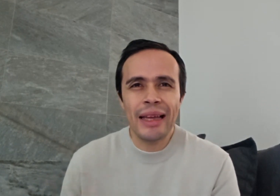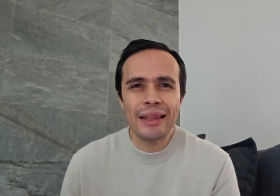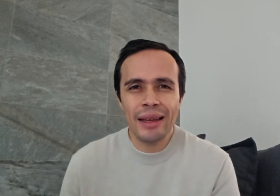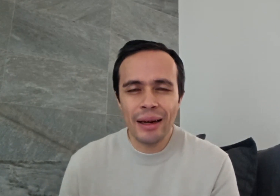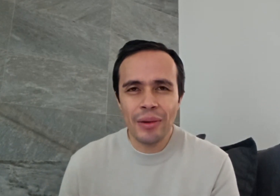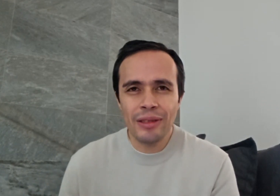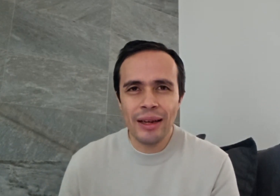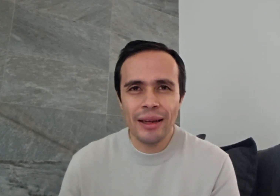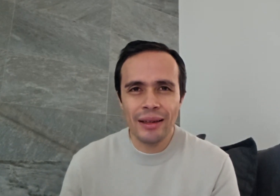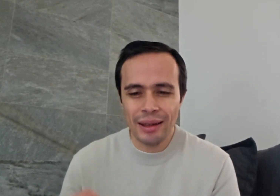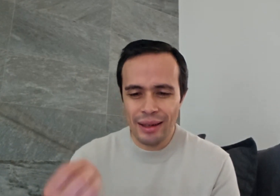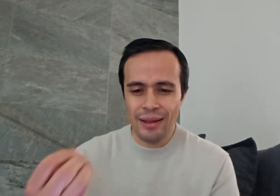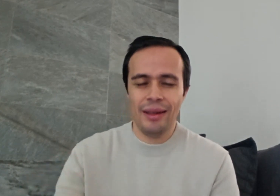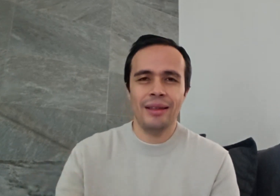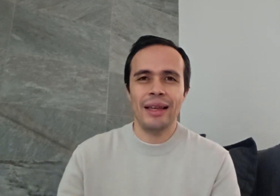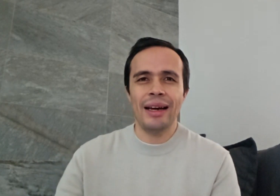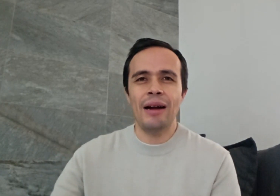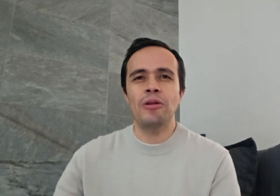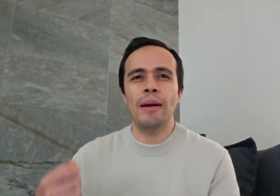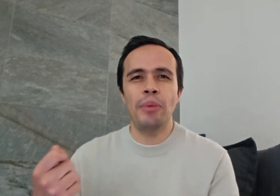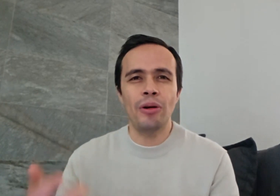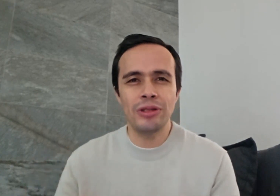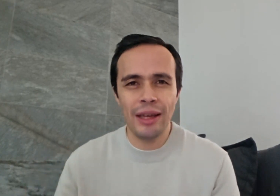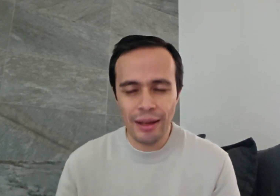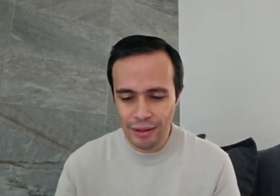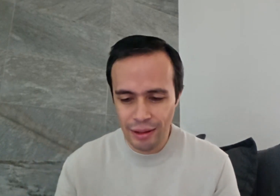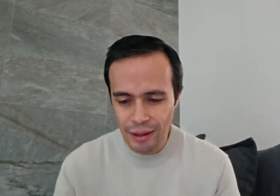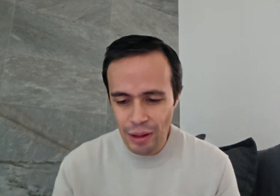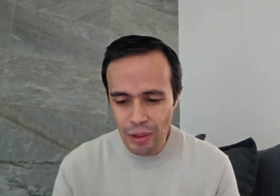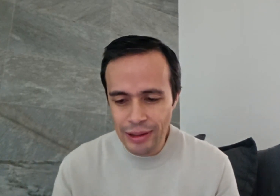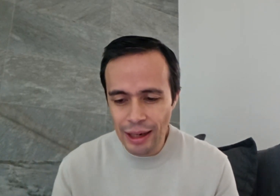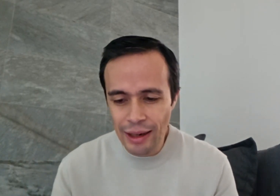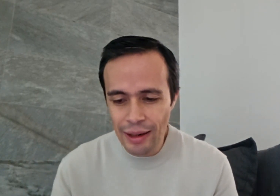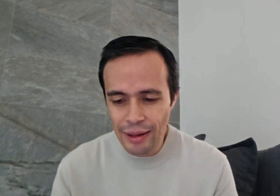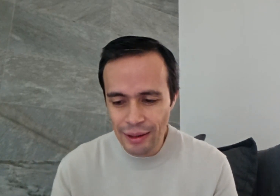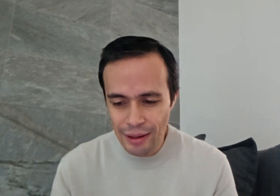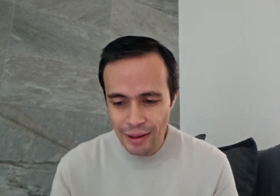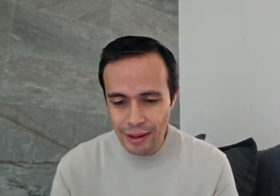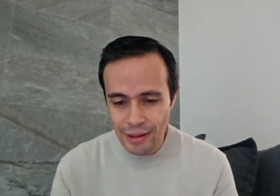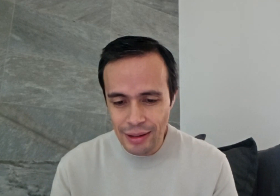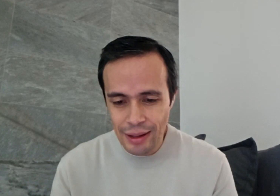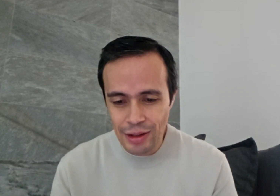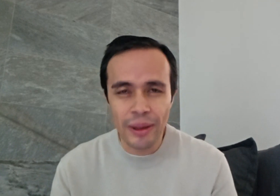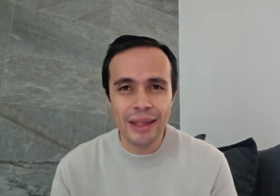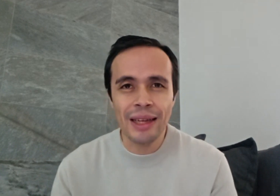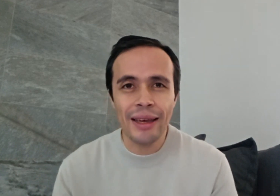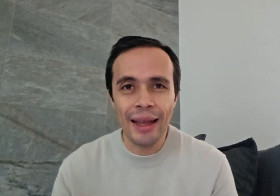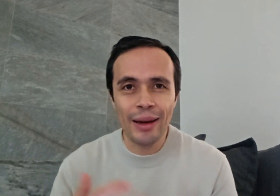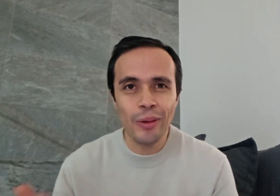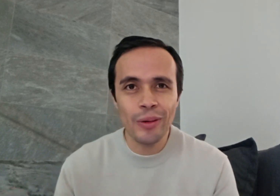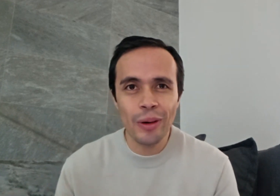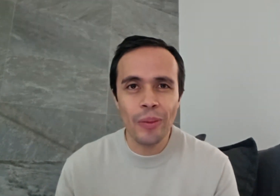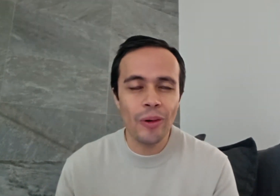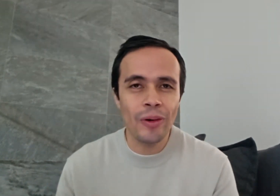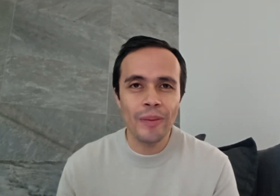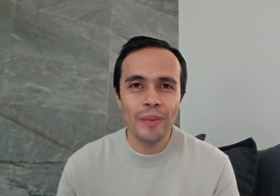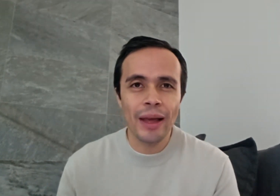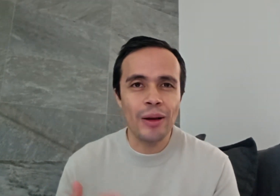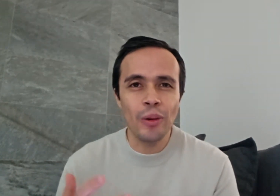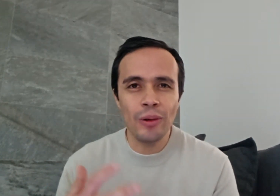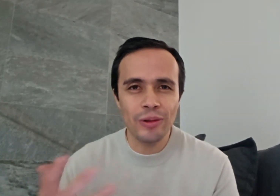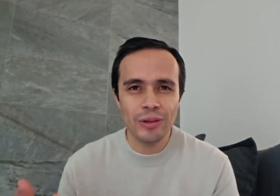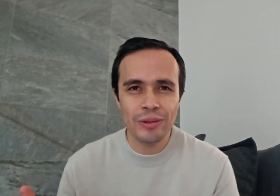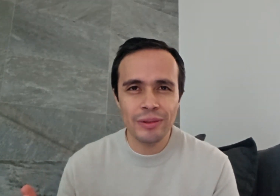es mediática, no es alguien que tenga una pose, no es alguien que esté sobreensayada, ¿no?